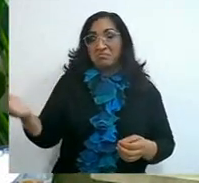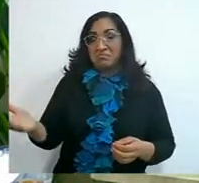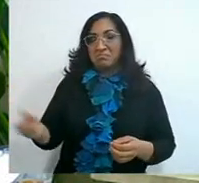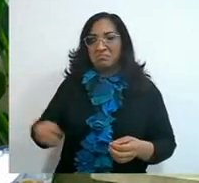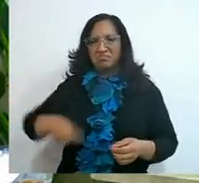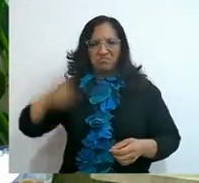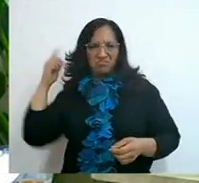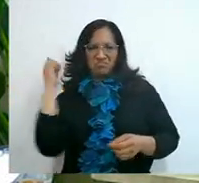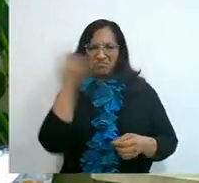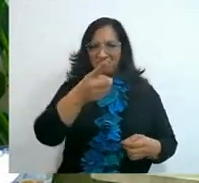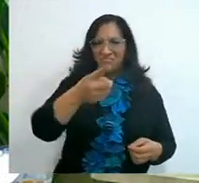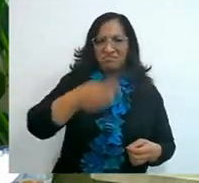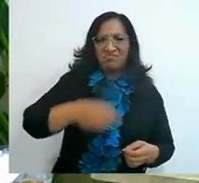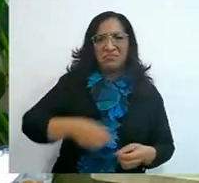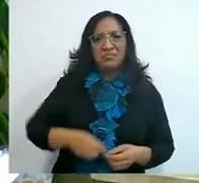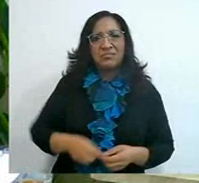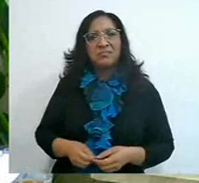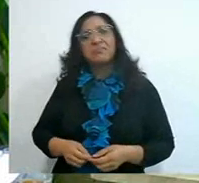mandona,